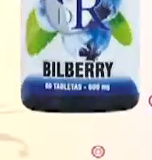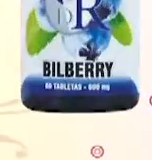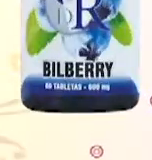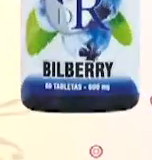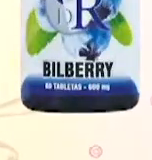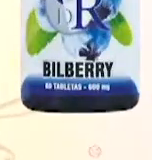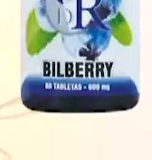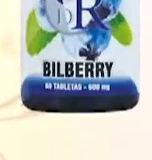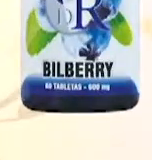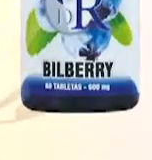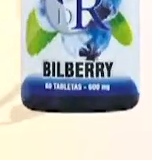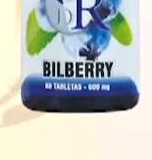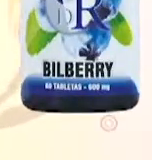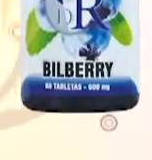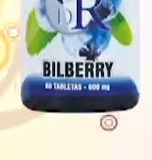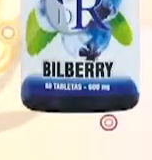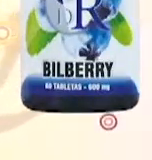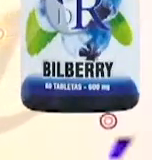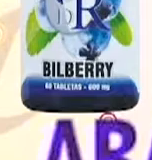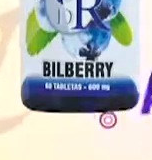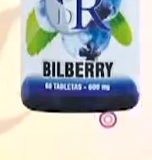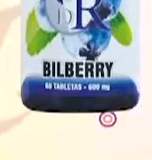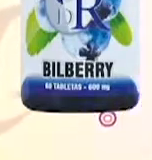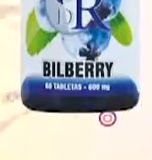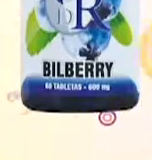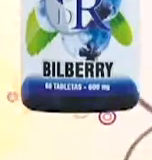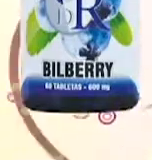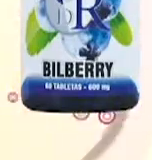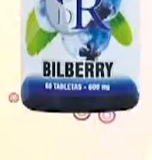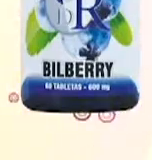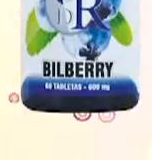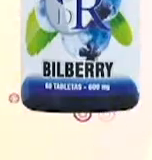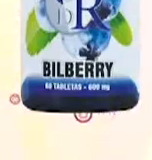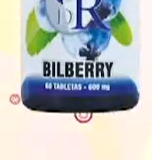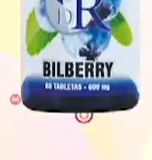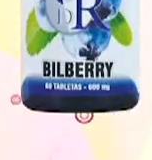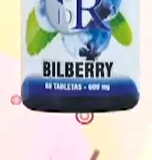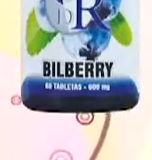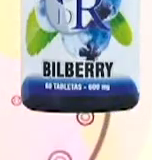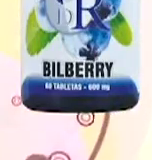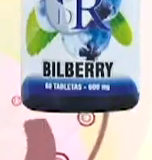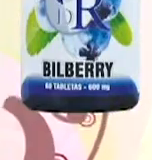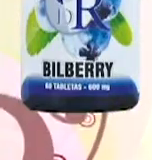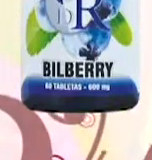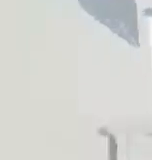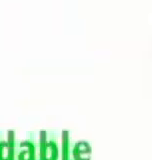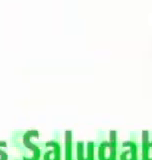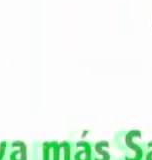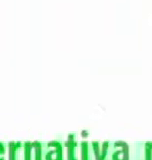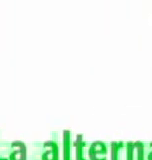potente antioxidante que ayuda a elevar las defensas del organismo, previniendo muchas enfermedades.